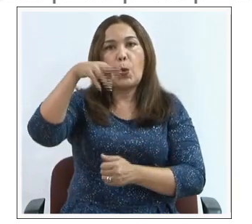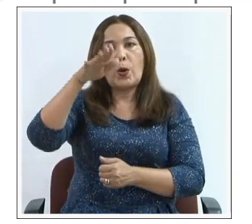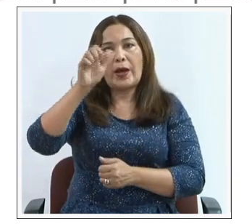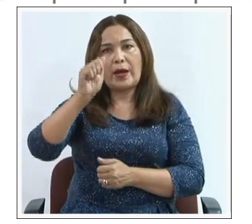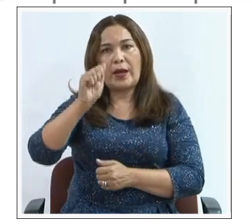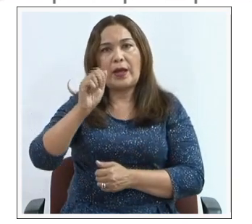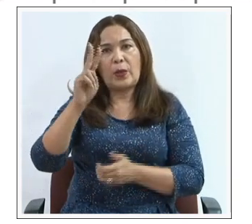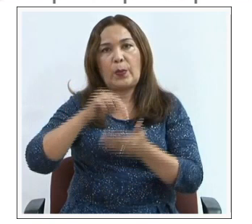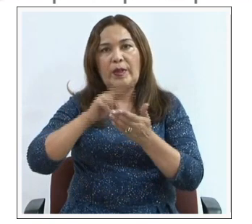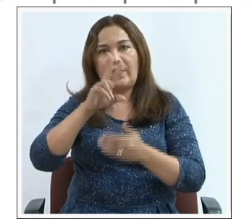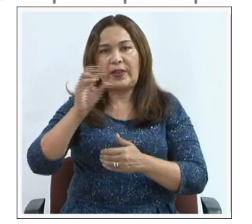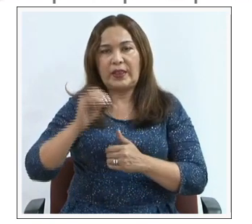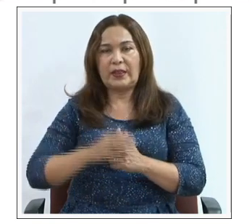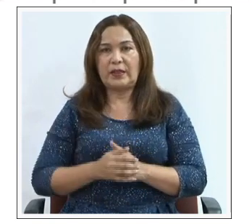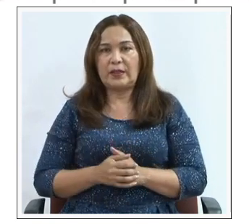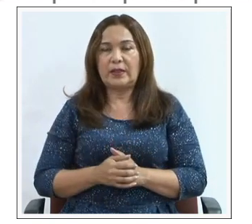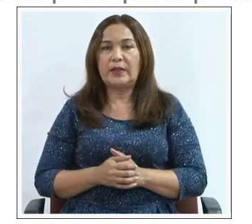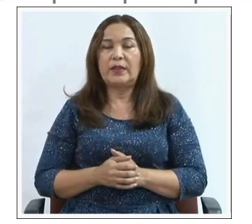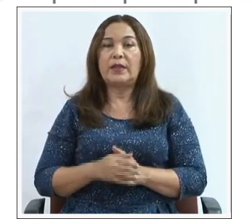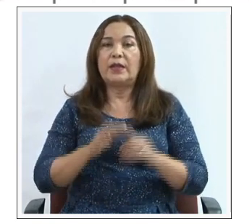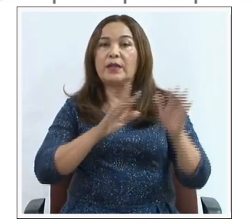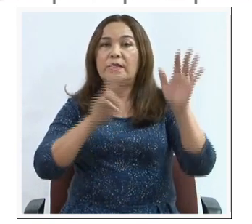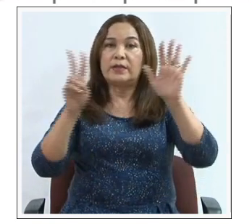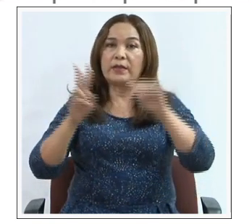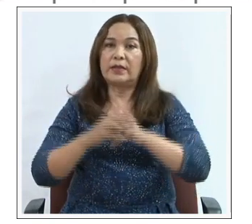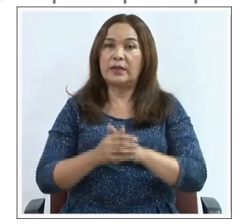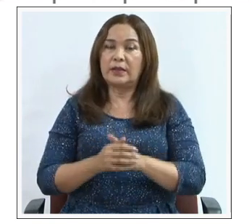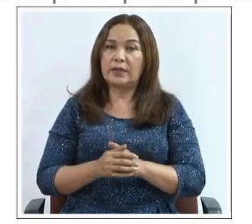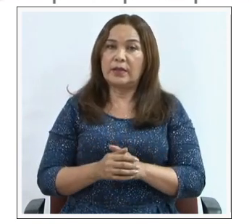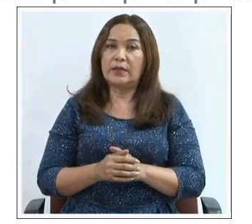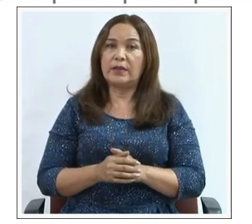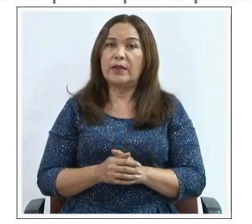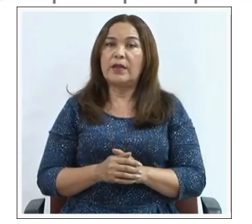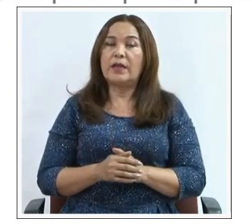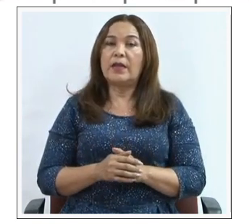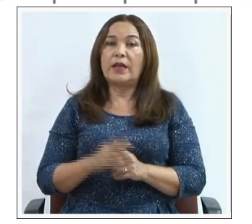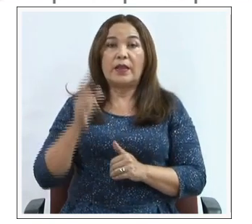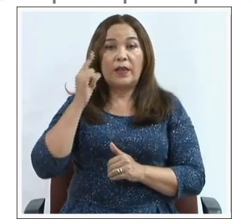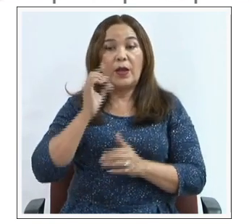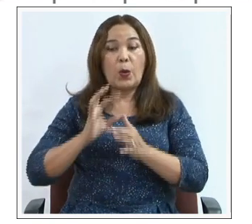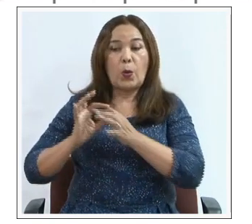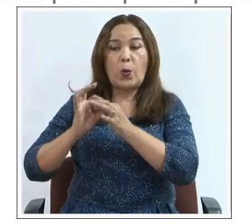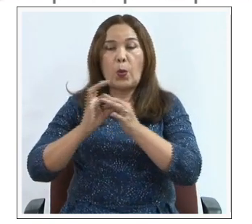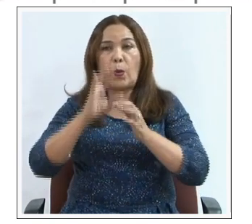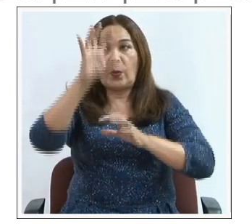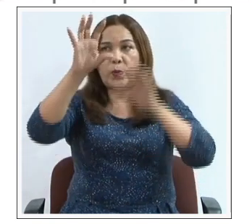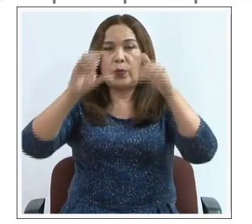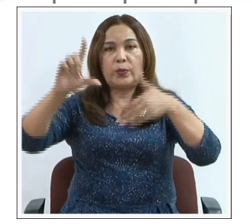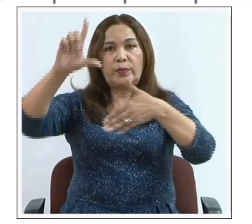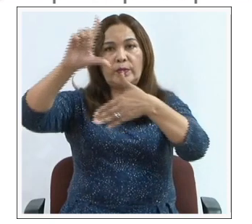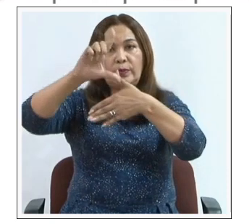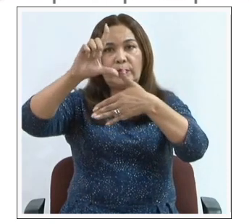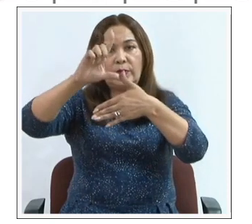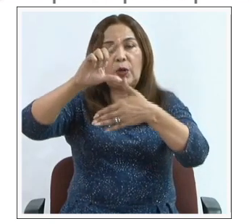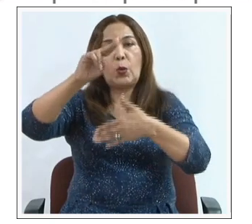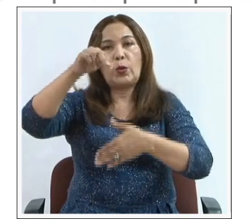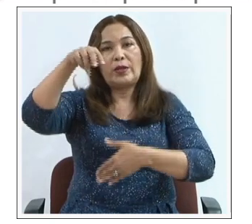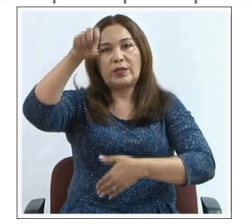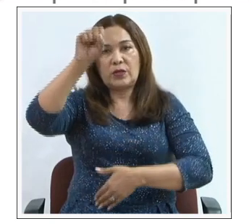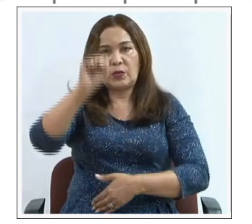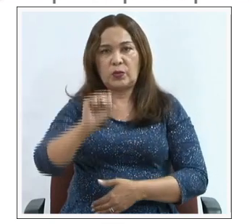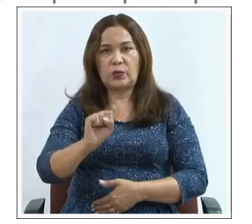2020 día 17 días de la unión de naciones suramericanas unasur